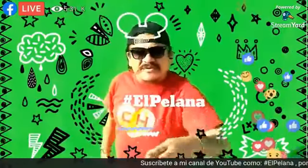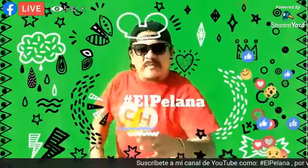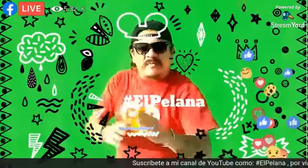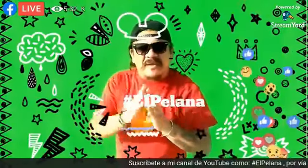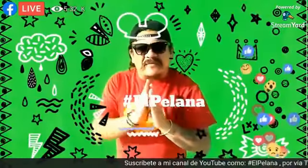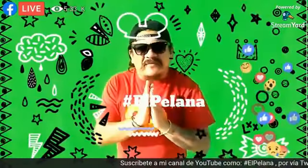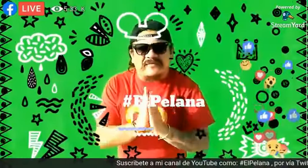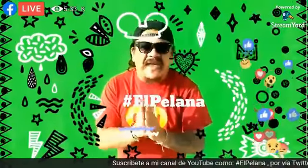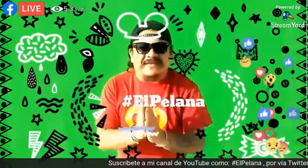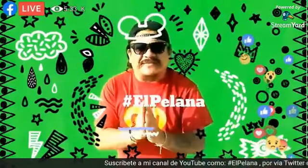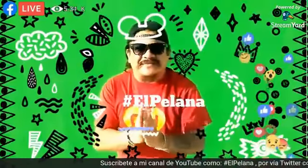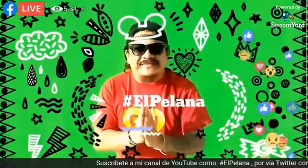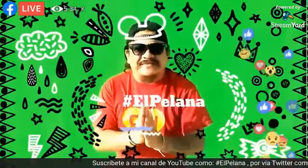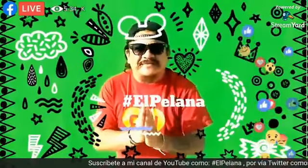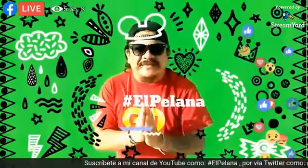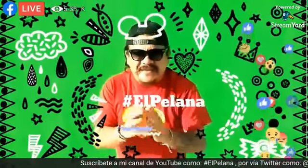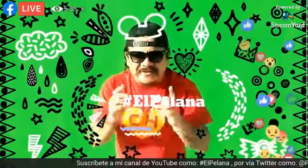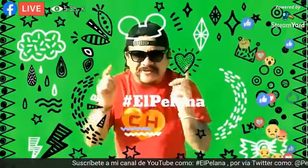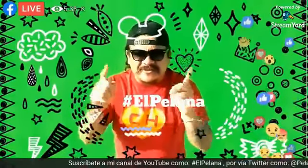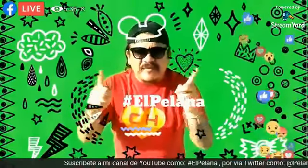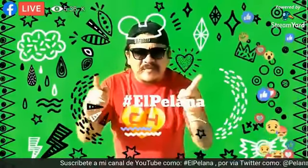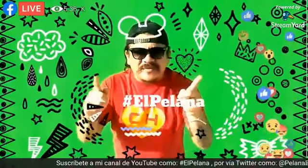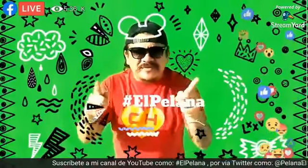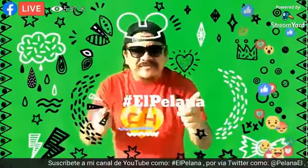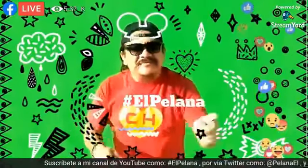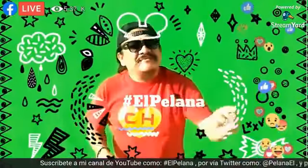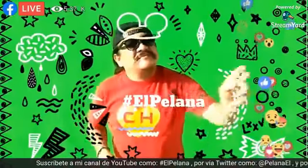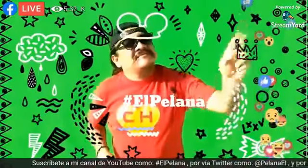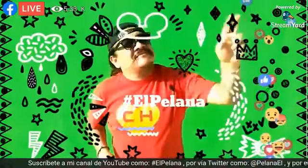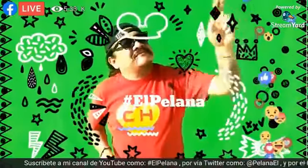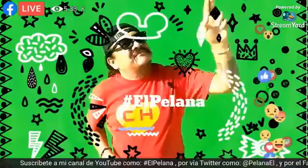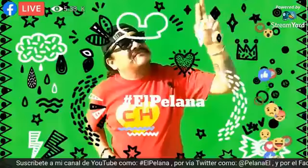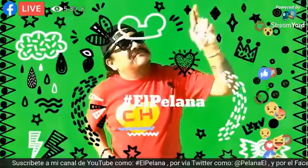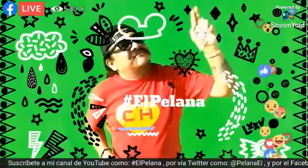tiempos son perfectos y los tiempos